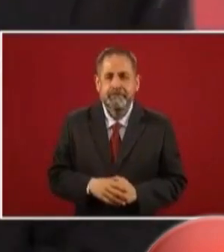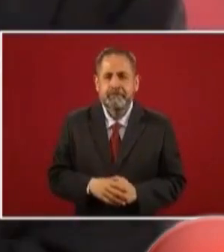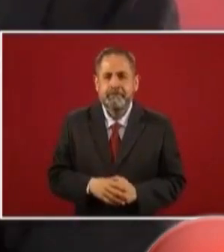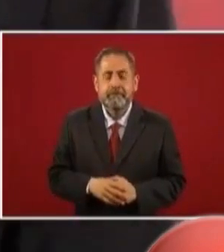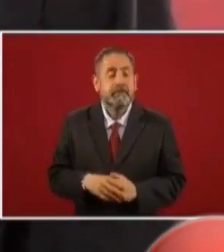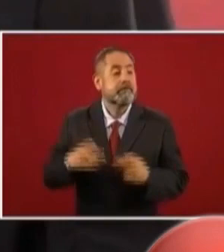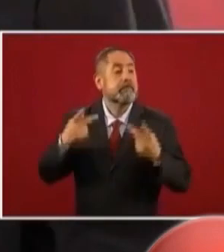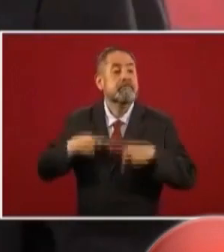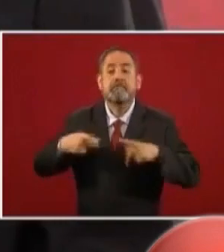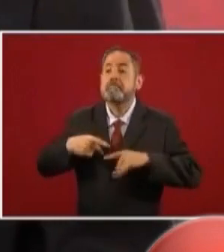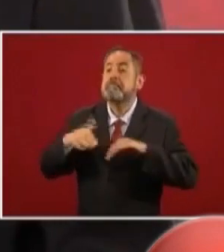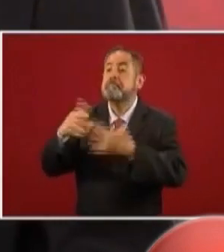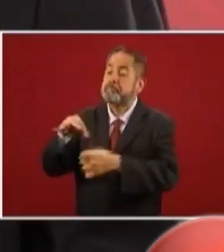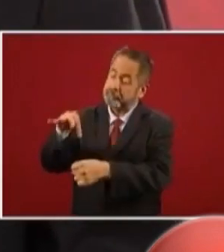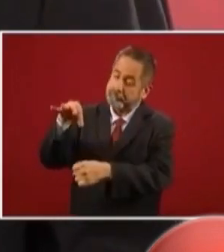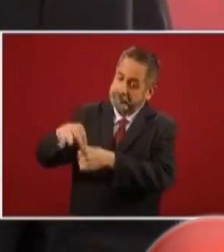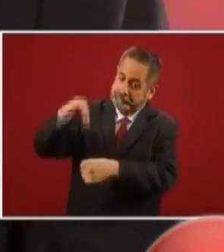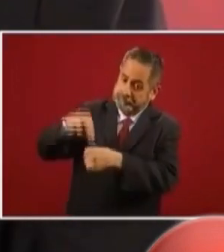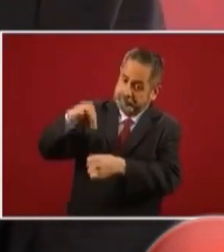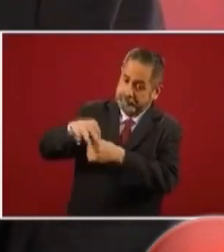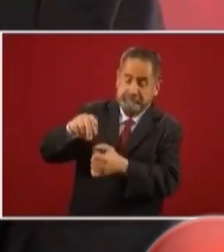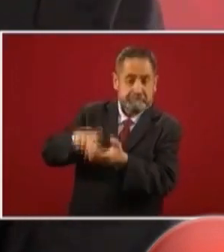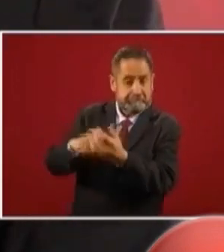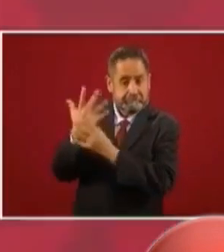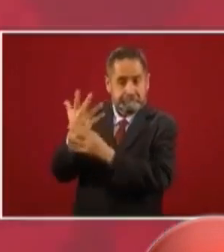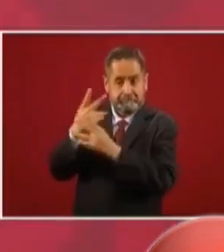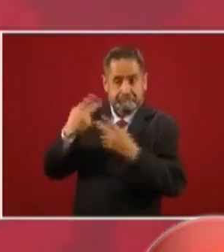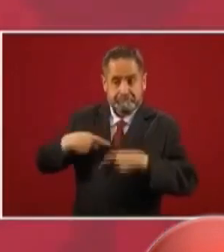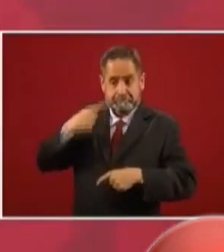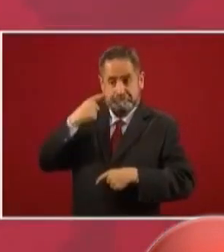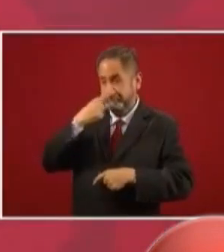la gente votó